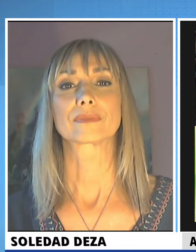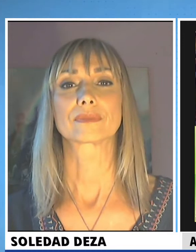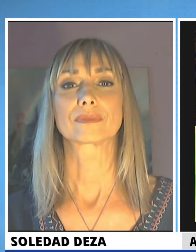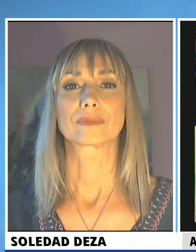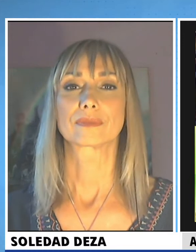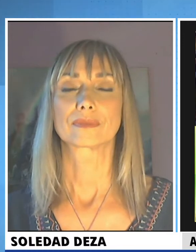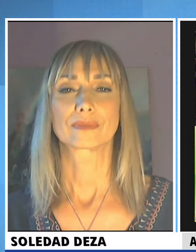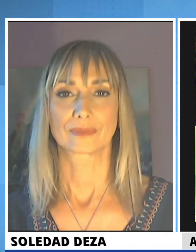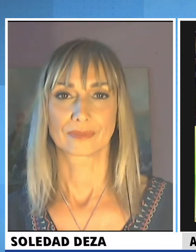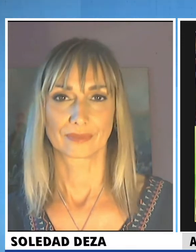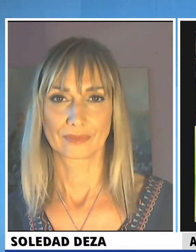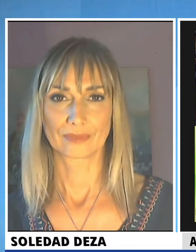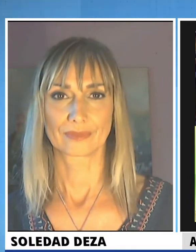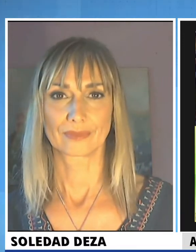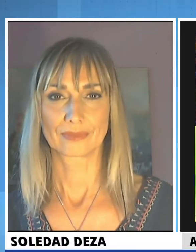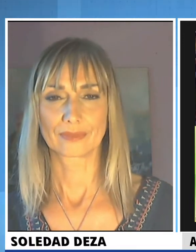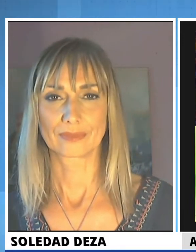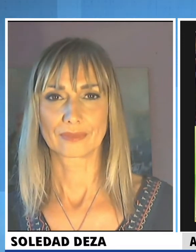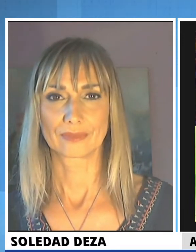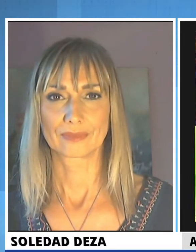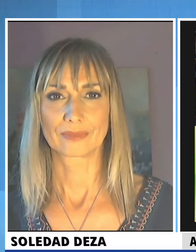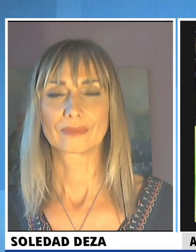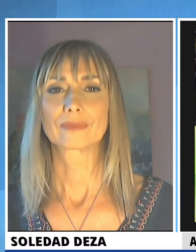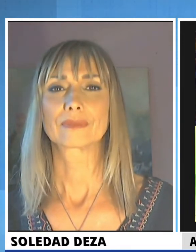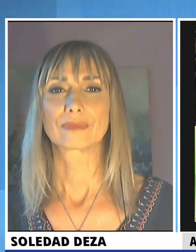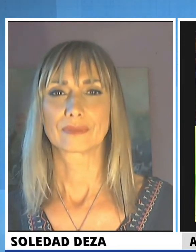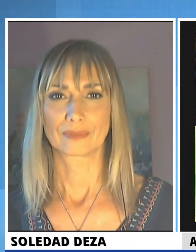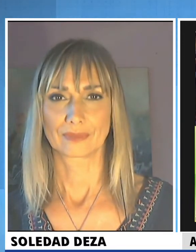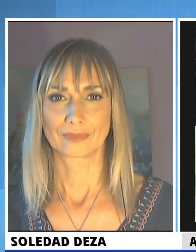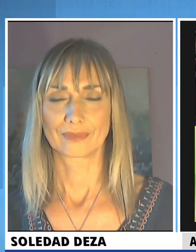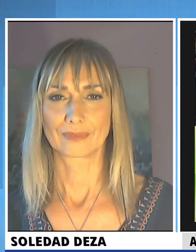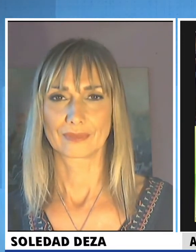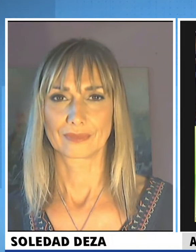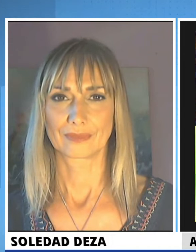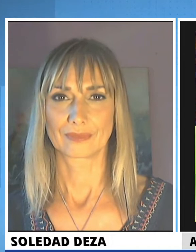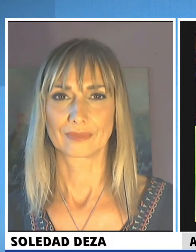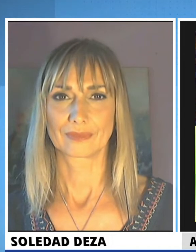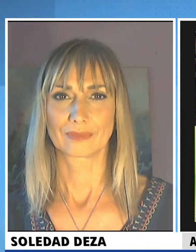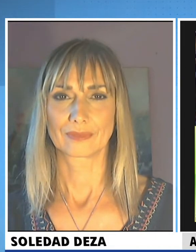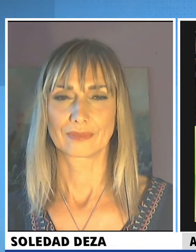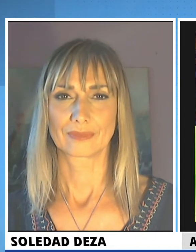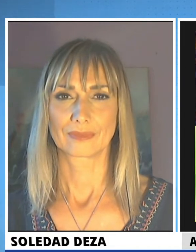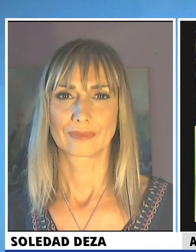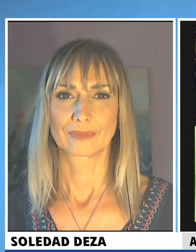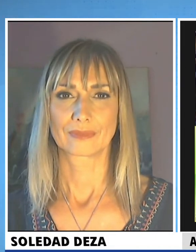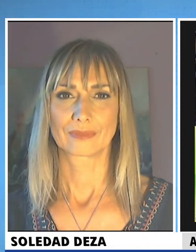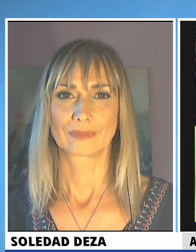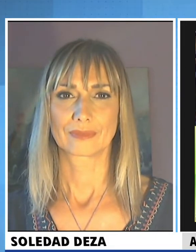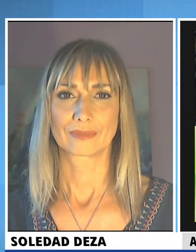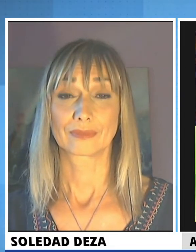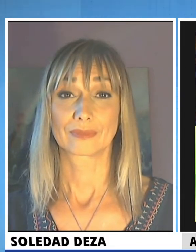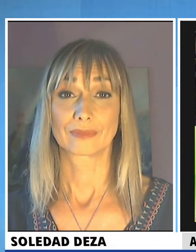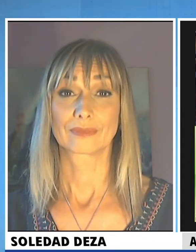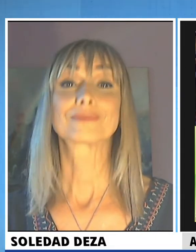de violencia de la Corte de cada provincia están circunscritas a la violencia doméstica. Ahora, ¿qué pasa con las